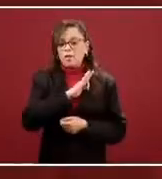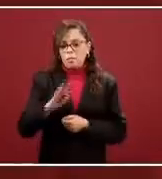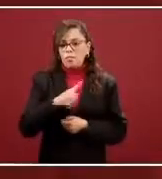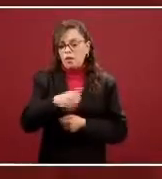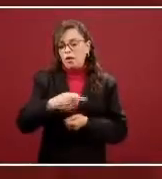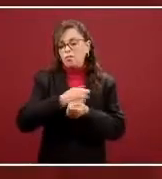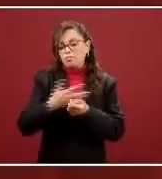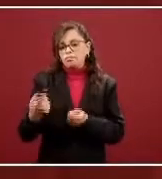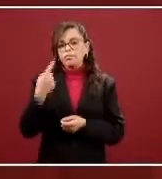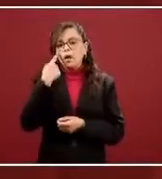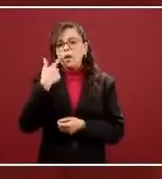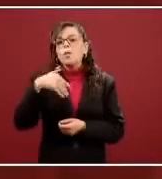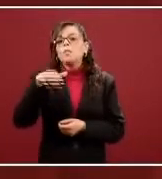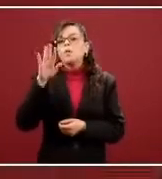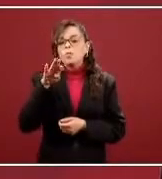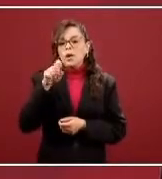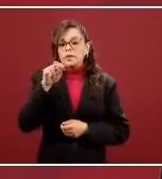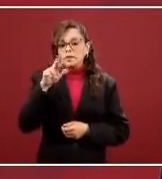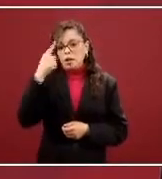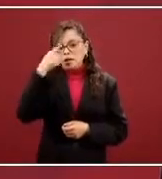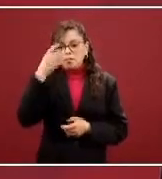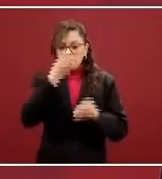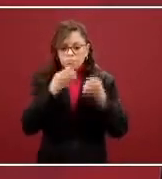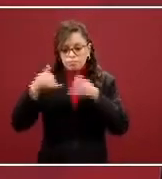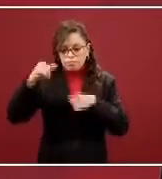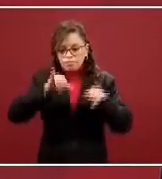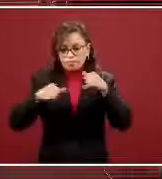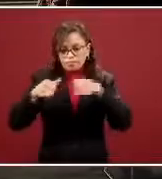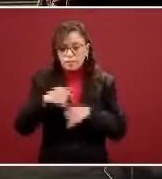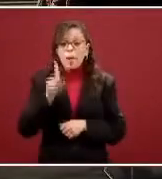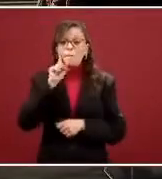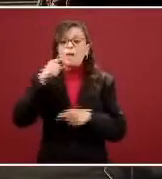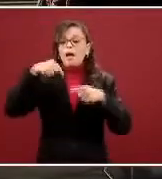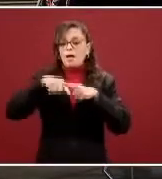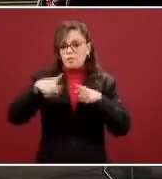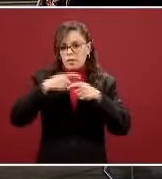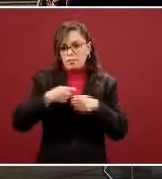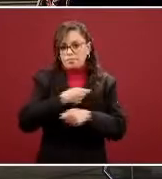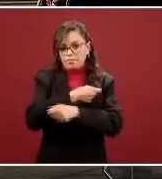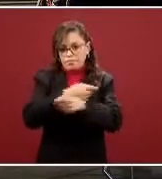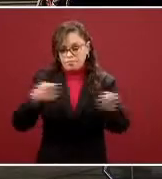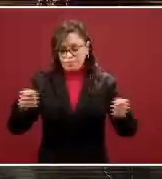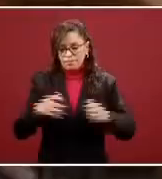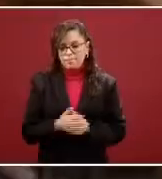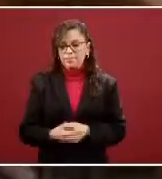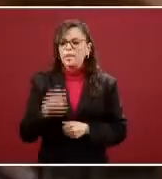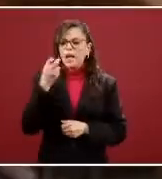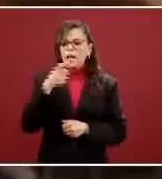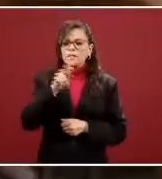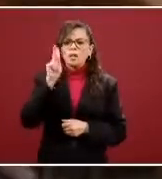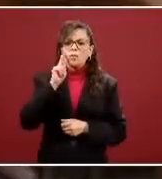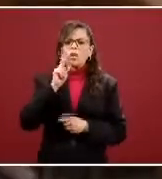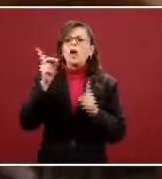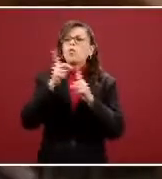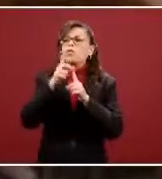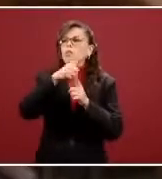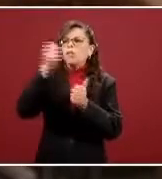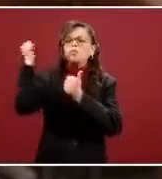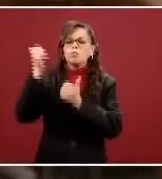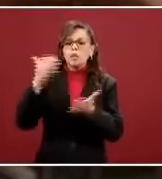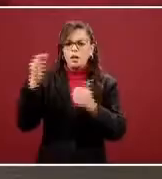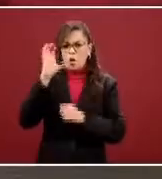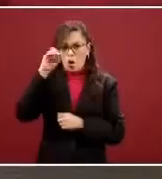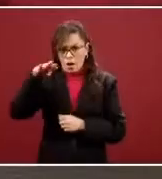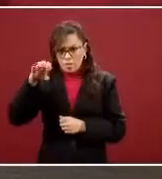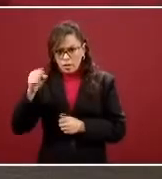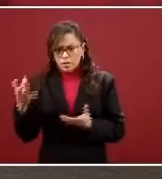estas 120,000 reacciones que se van a enviar a partir de mañana. ¿De dónde provienen estas pruebas? ¿De OMS o de No, CDC? son pruebas que se